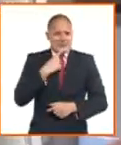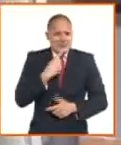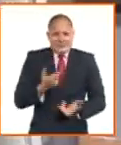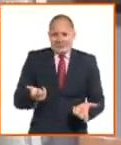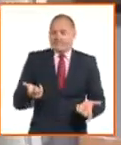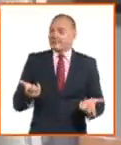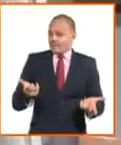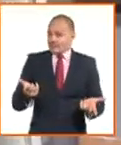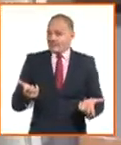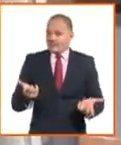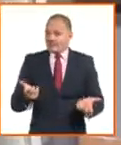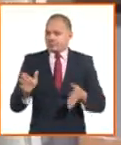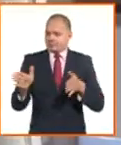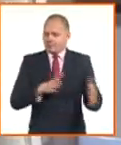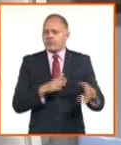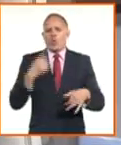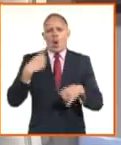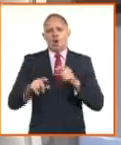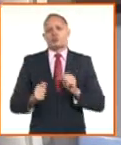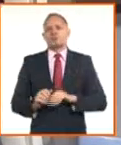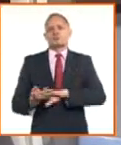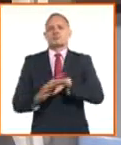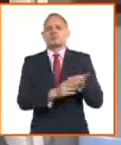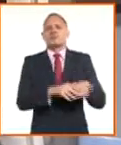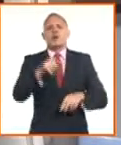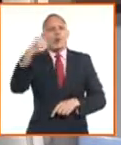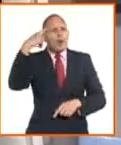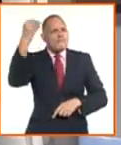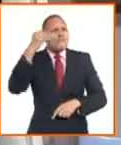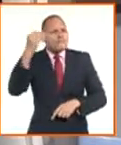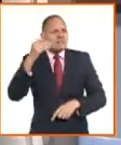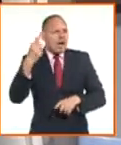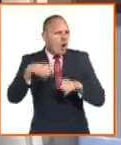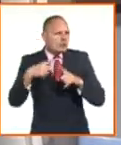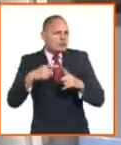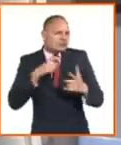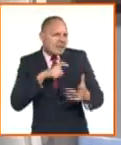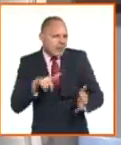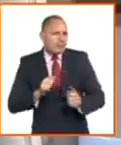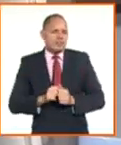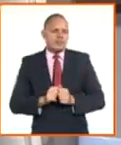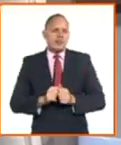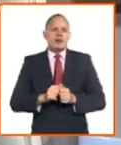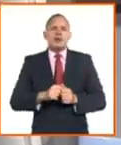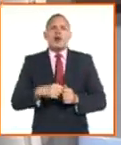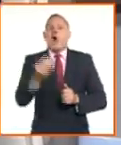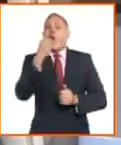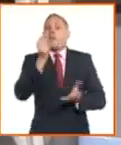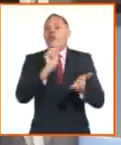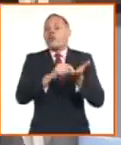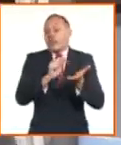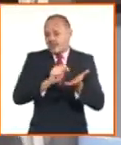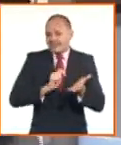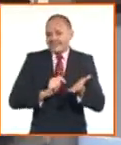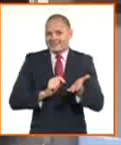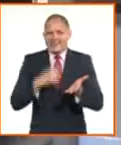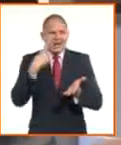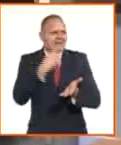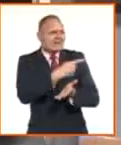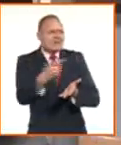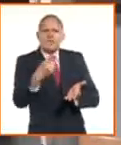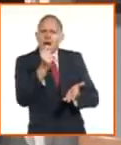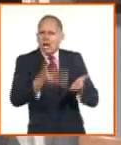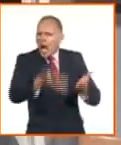están incrementando los precios de la canasta familiar normada, ni se están incrementando los precios de las tiendas en peso cubano, o sea, no